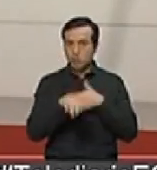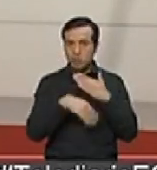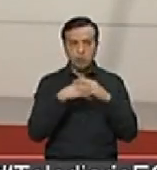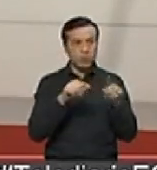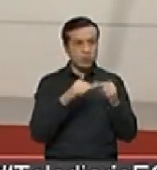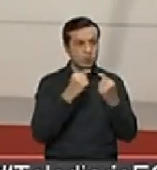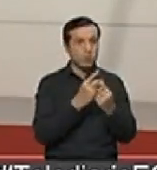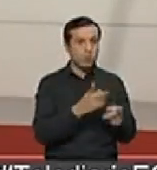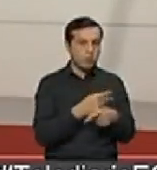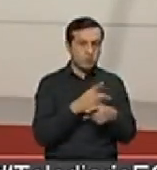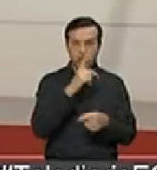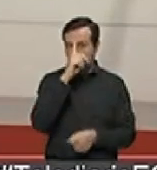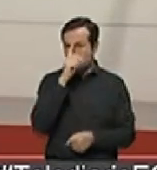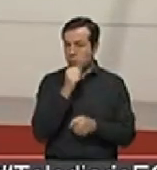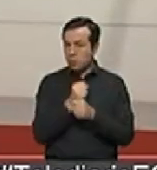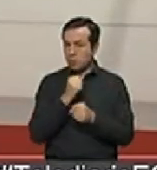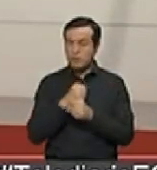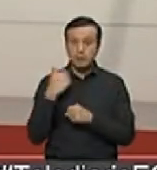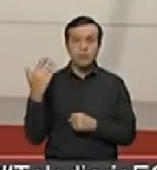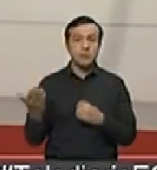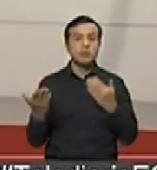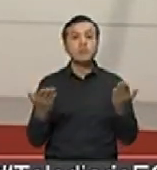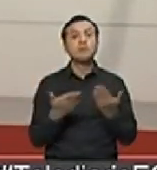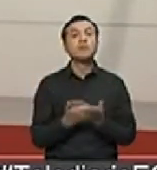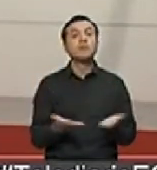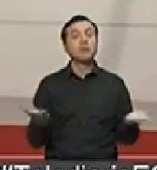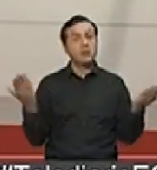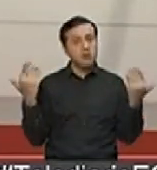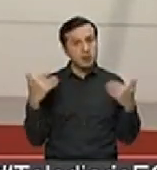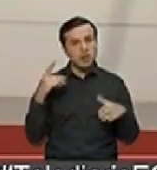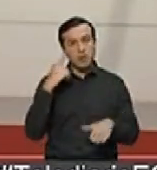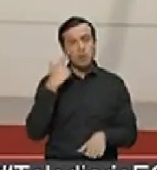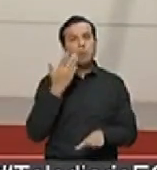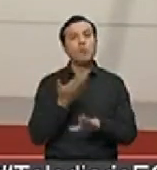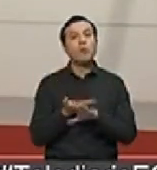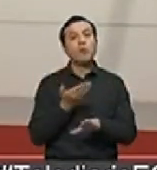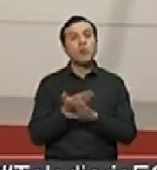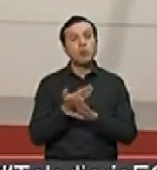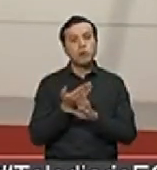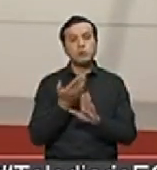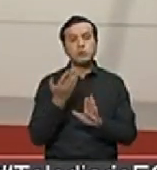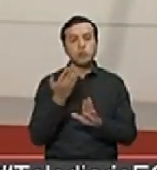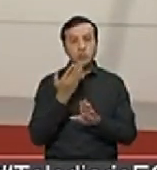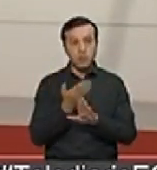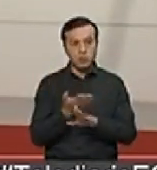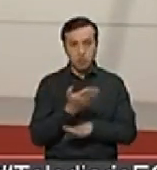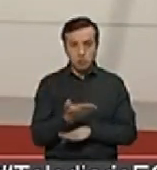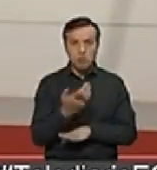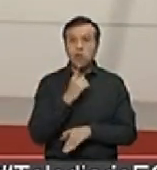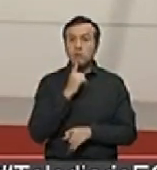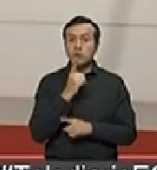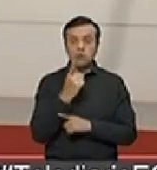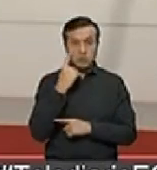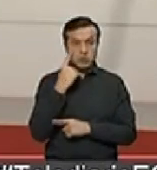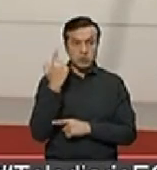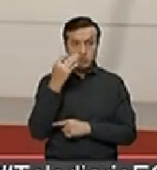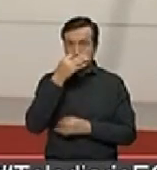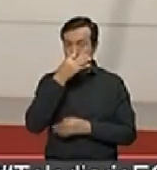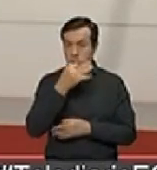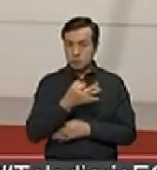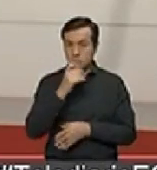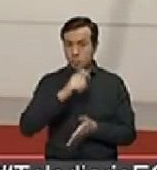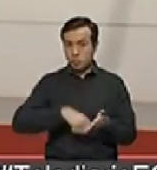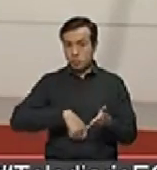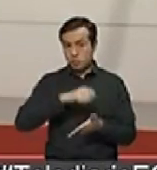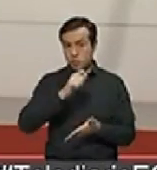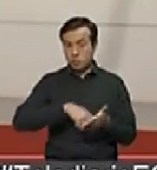tanto productivos como de trabajadores, en el cual hemos propuesto la eliminación de este recargo que quita el incentivo de formalizar la